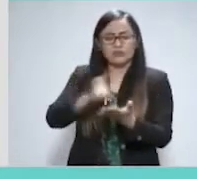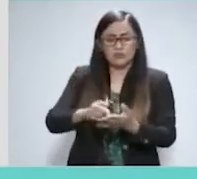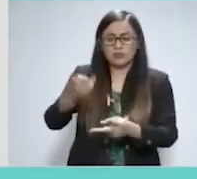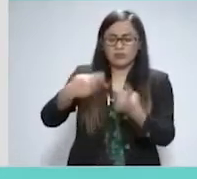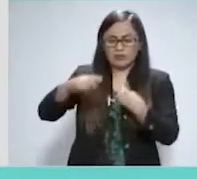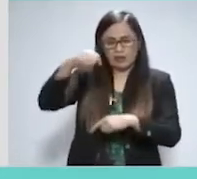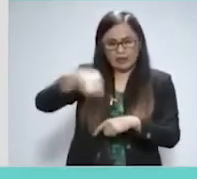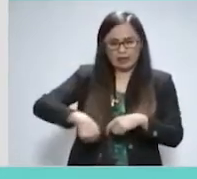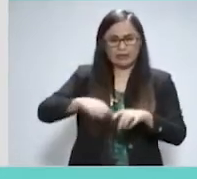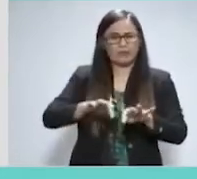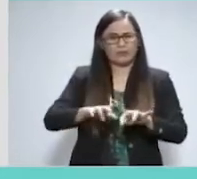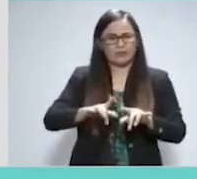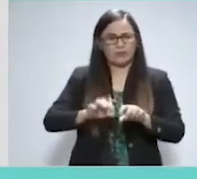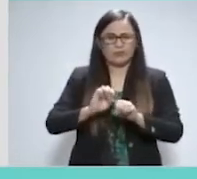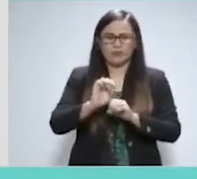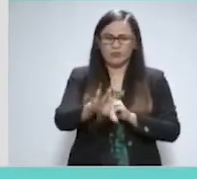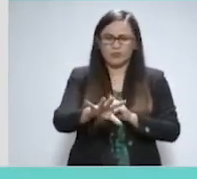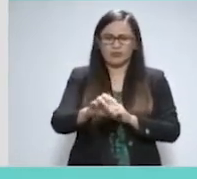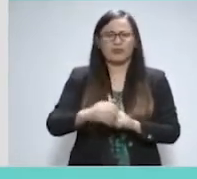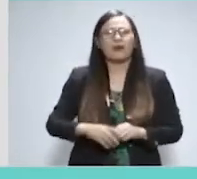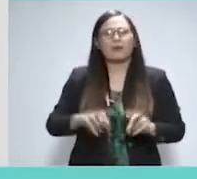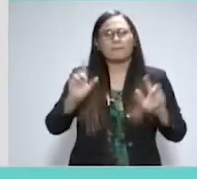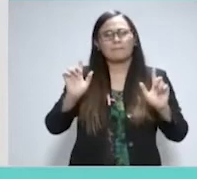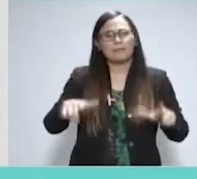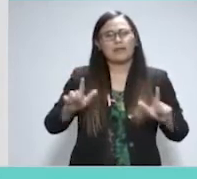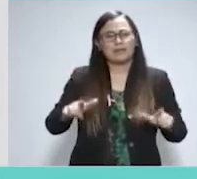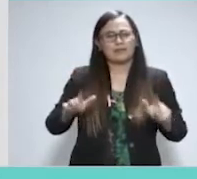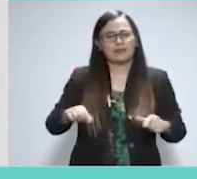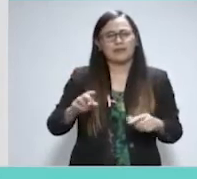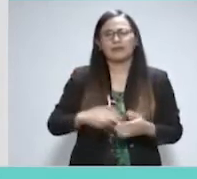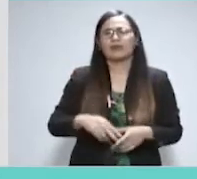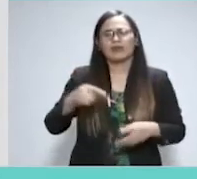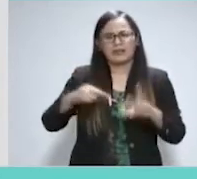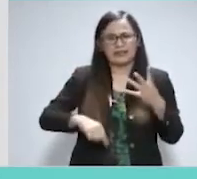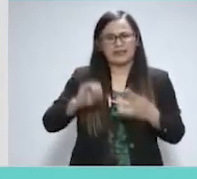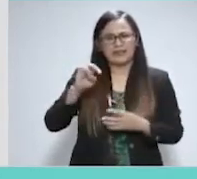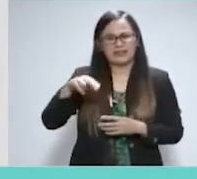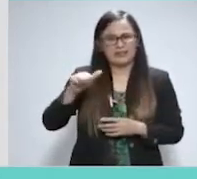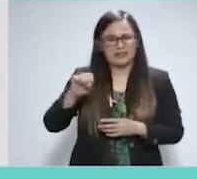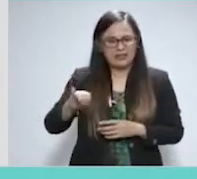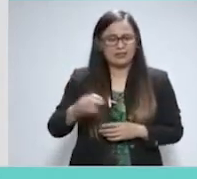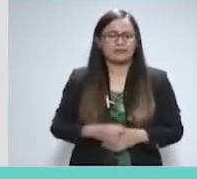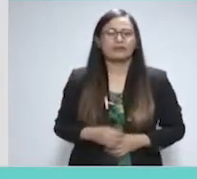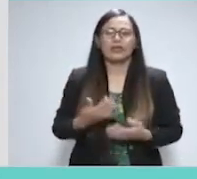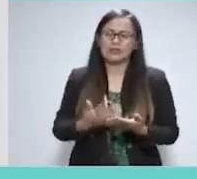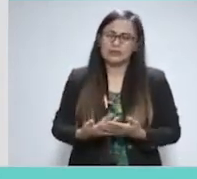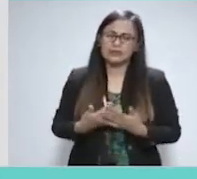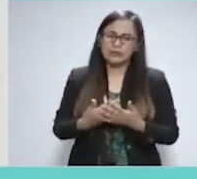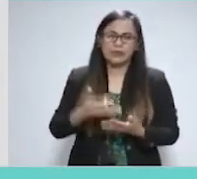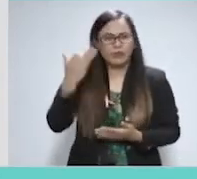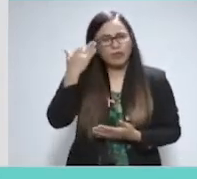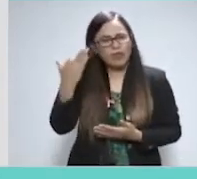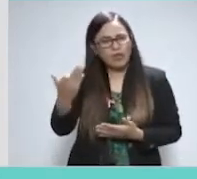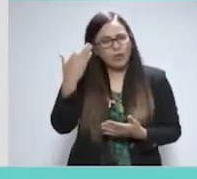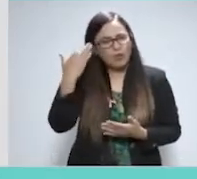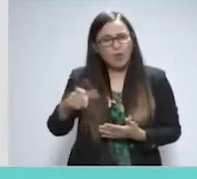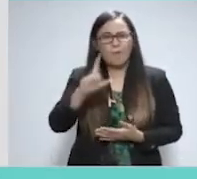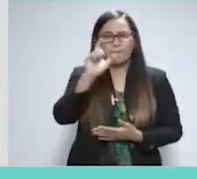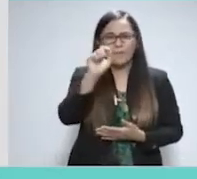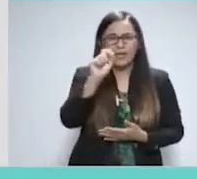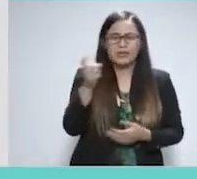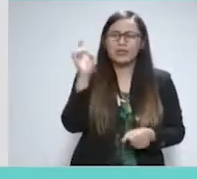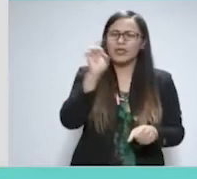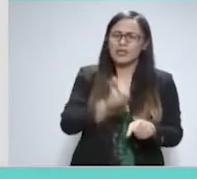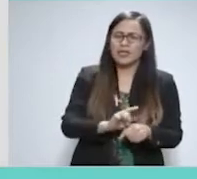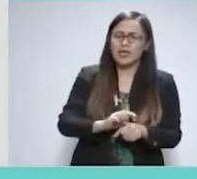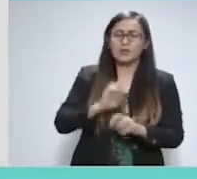su solicitud por medio de la Plataforma Nacional de Transparencia, esperó a que pasara el plazo. Al no haber